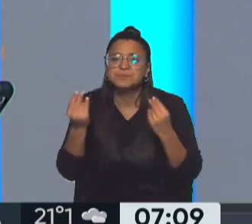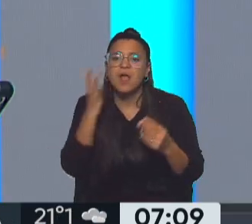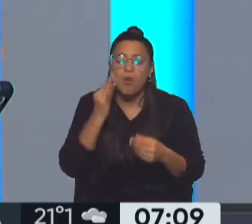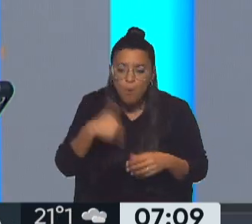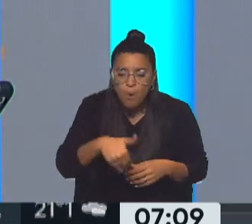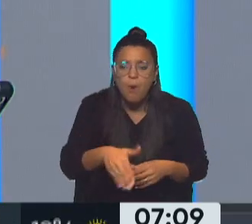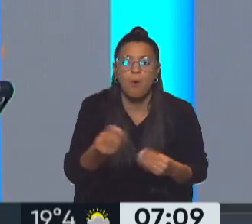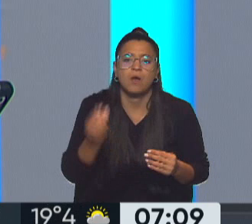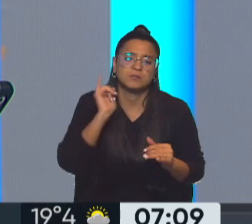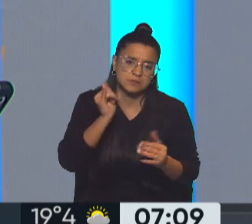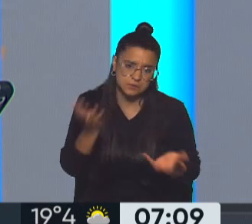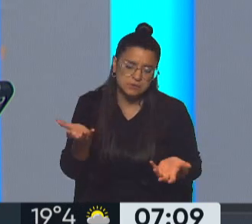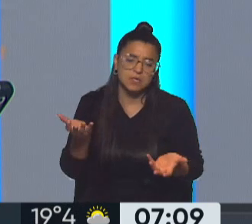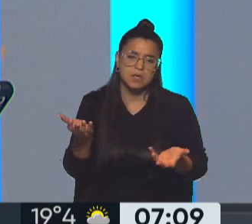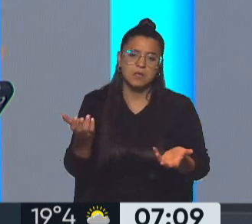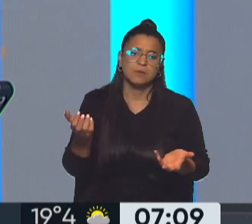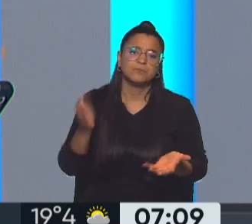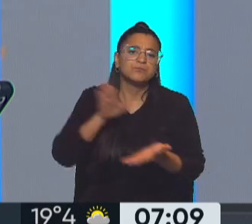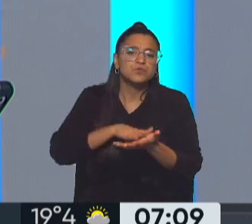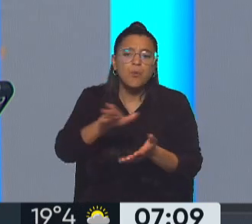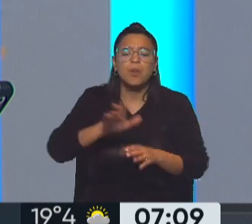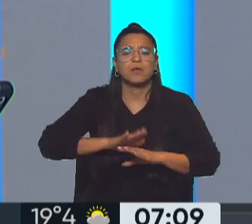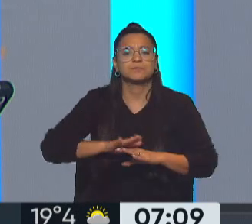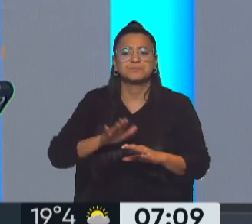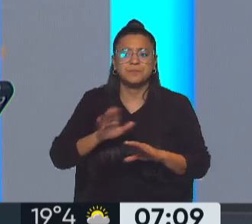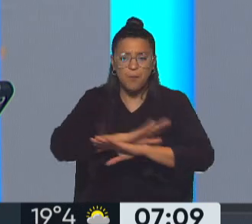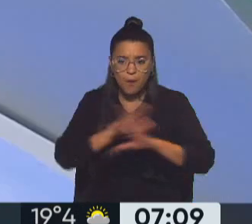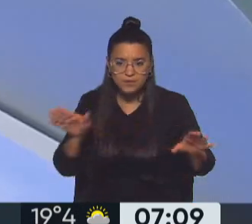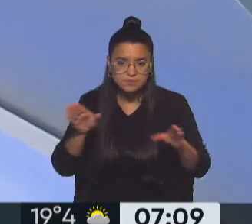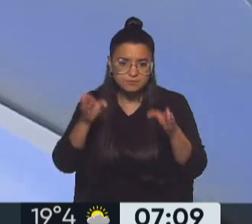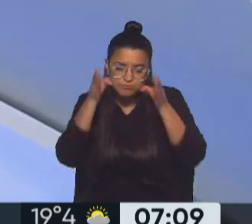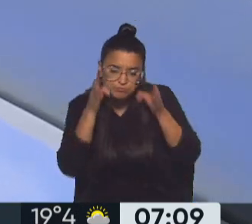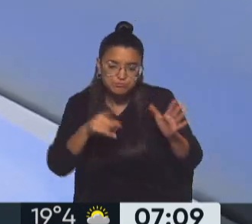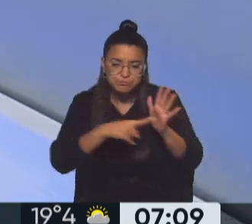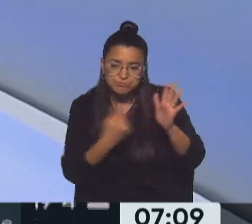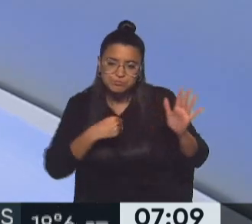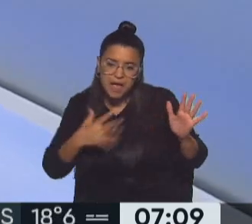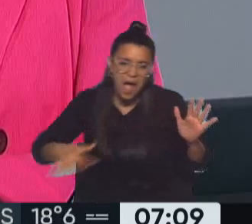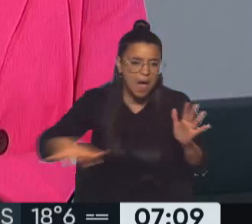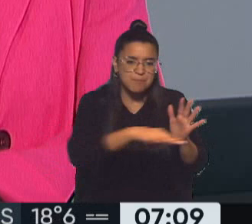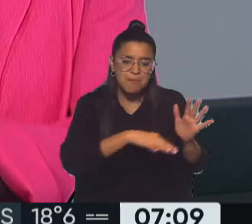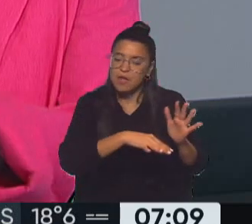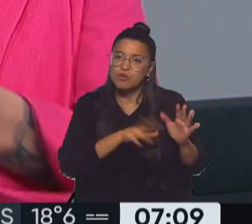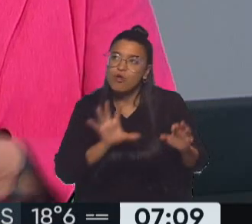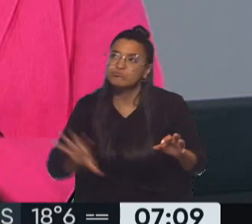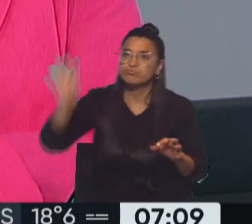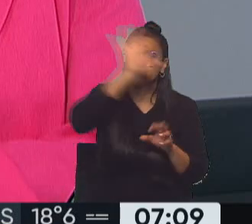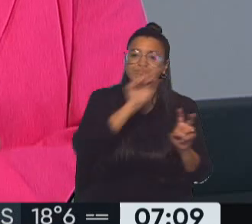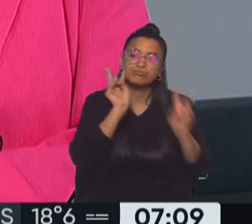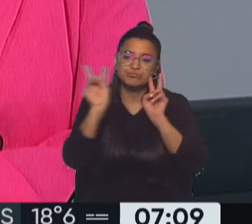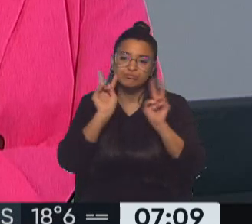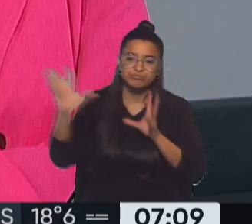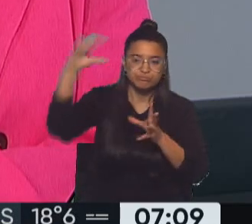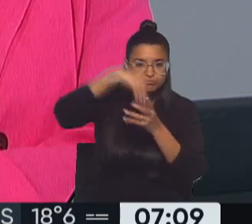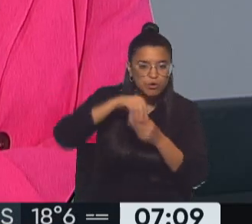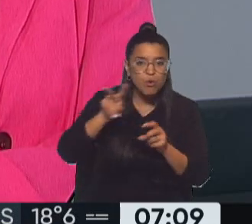viene señalando sobre la necesidad de sacar un poco la mirada del ambacentrismo y empezar a tener una perspectiva que incluya